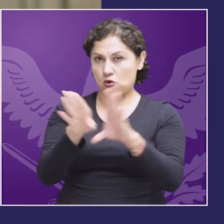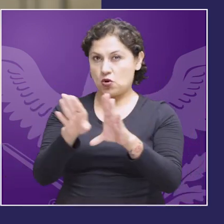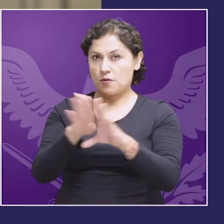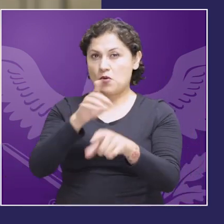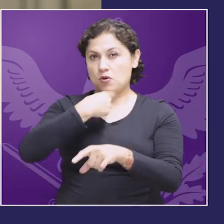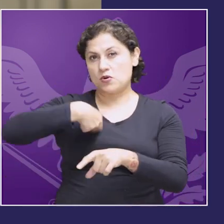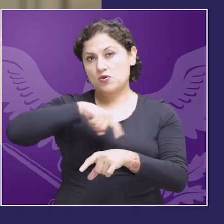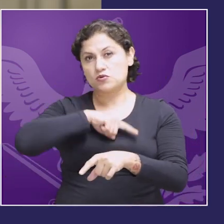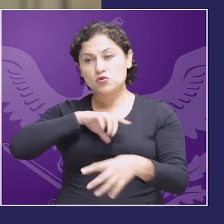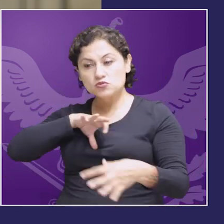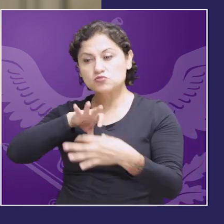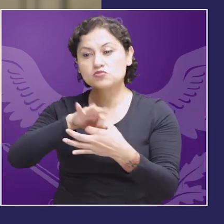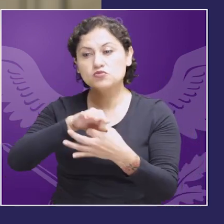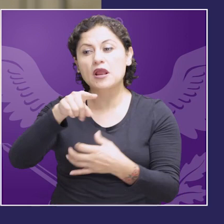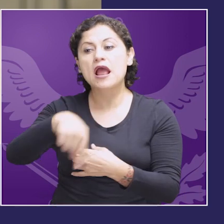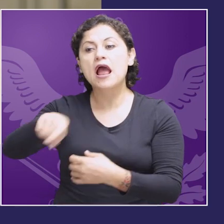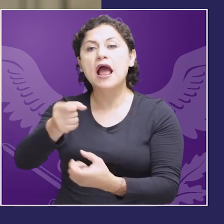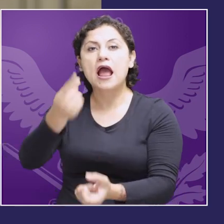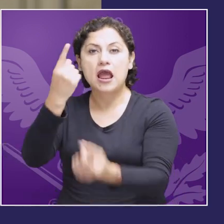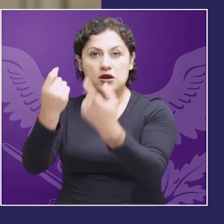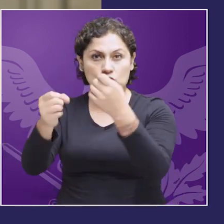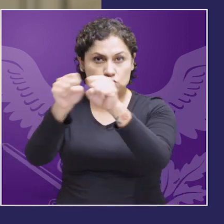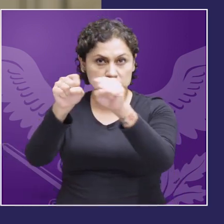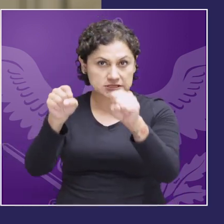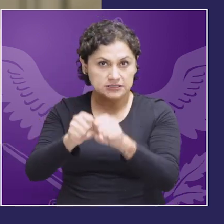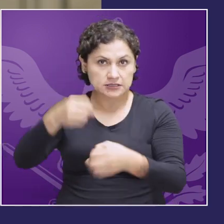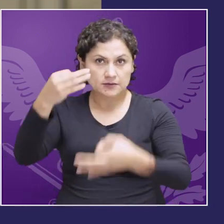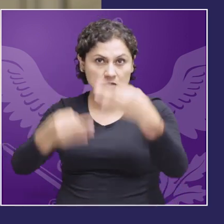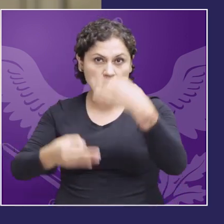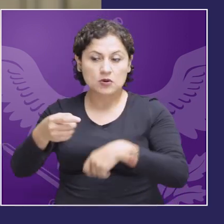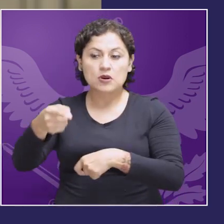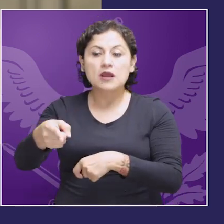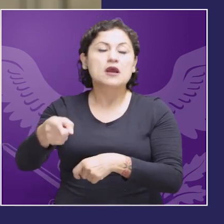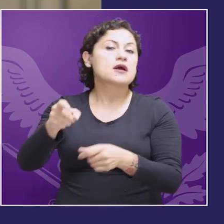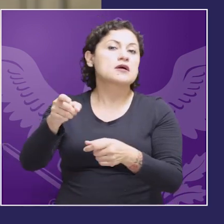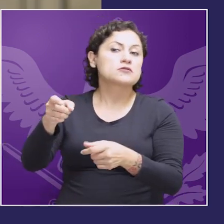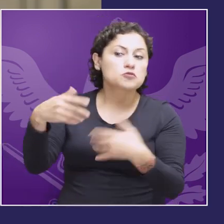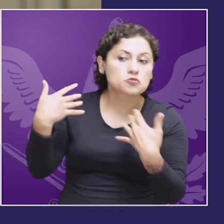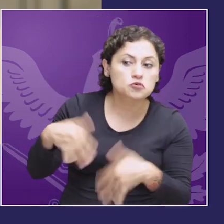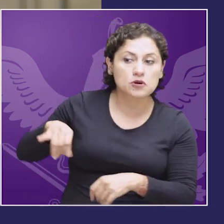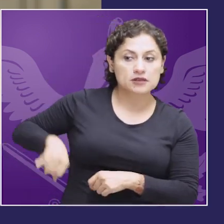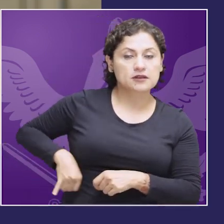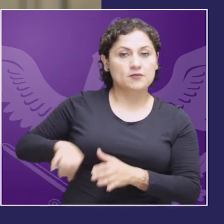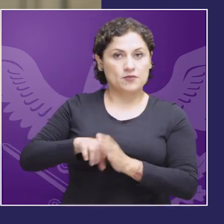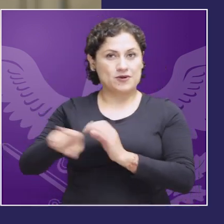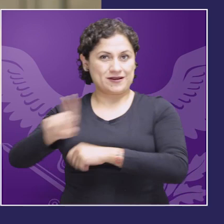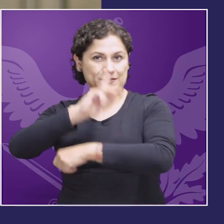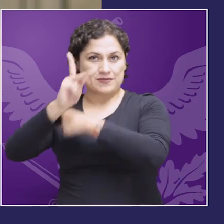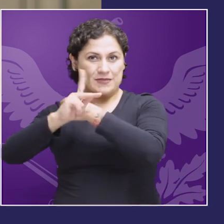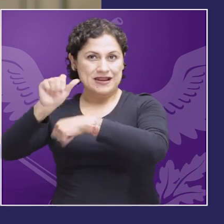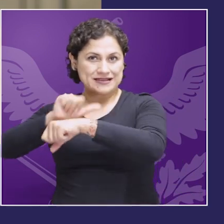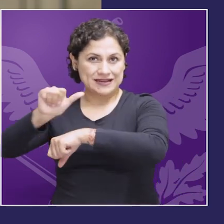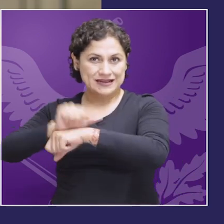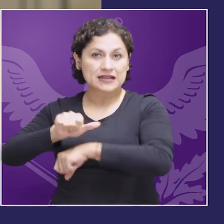algunos poderes judiciales que han desarrollado actividades interesantes. Uno de ellos Argentina, ¿verdad? La Oficina de la